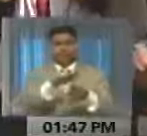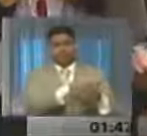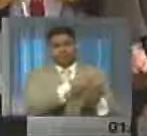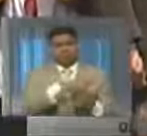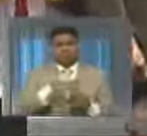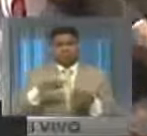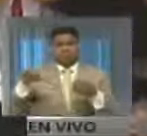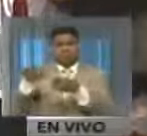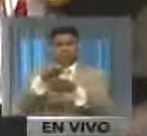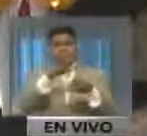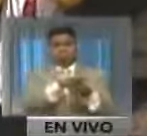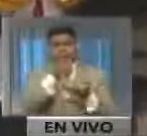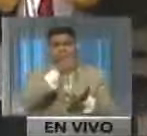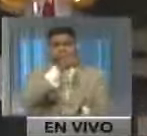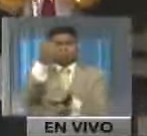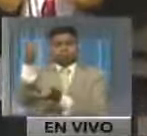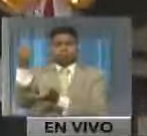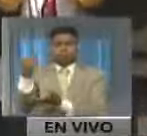Soberano.